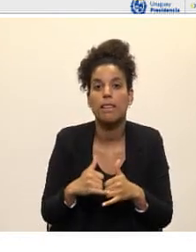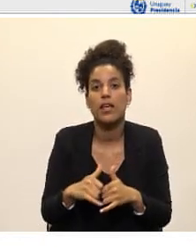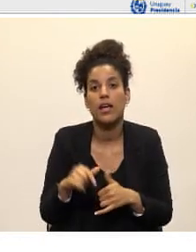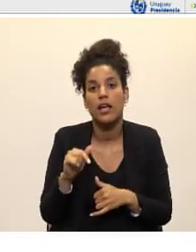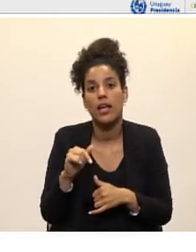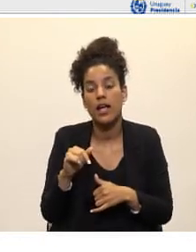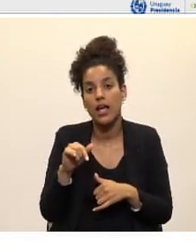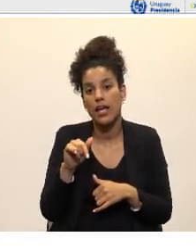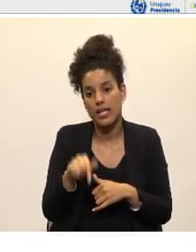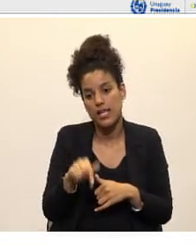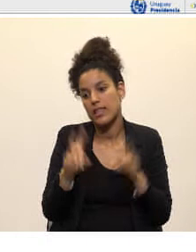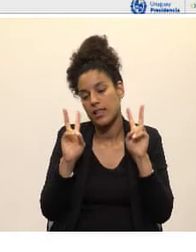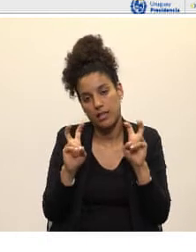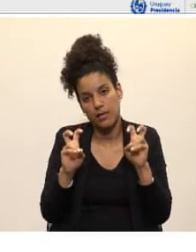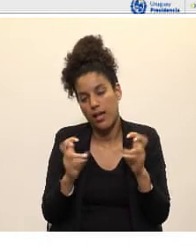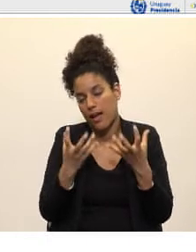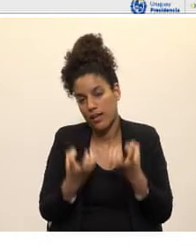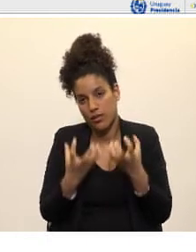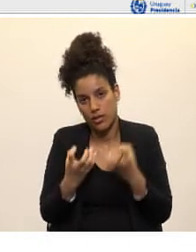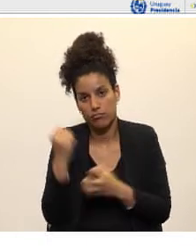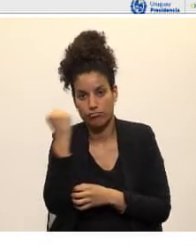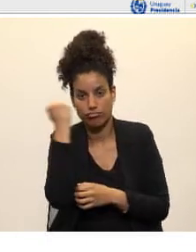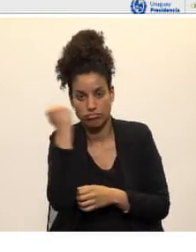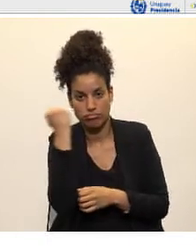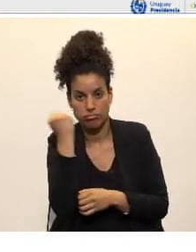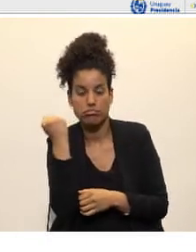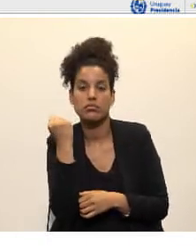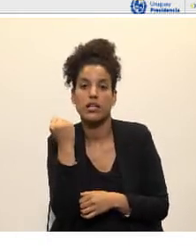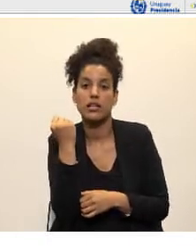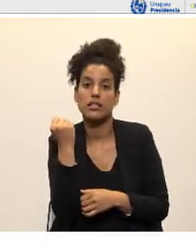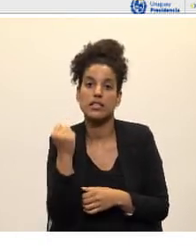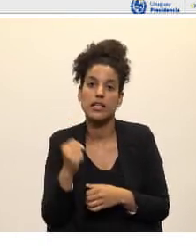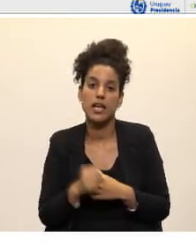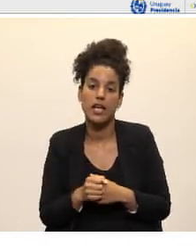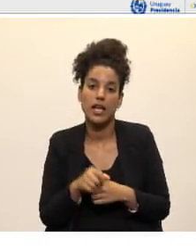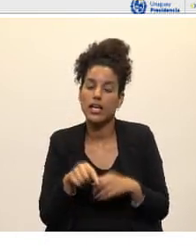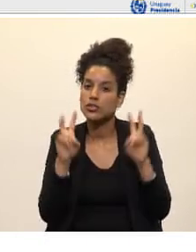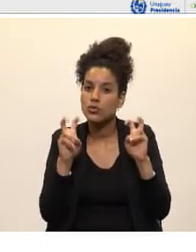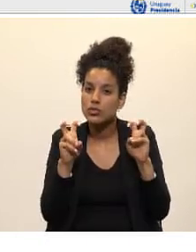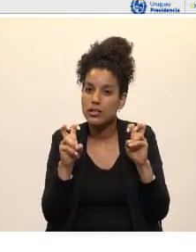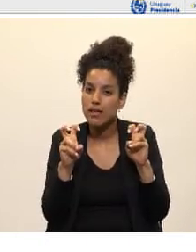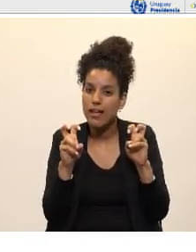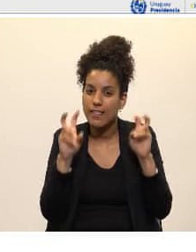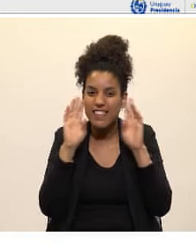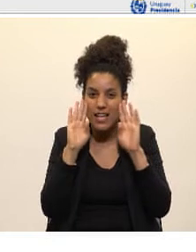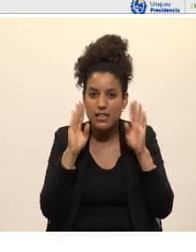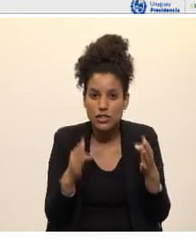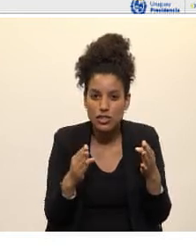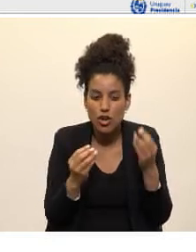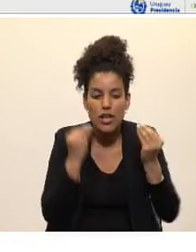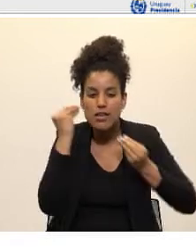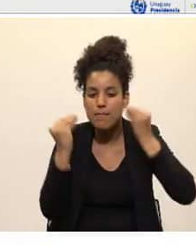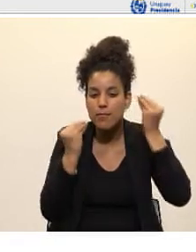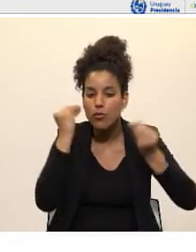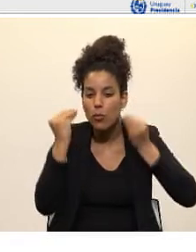cuestión que no quiero dejar de señalar porque me parece que sin duda es un tema de atención y de preocupación en los países